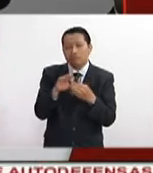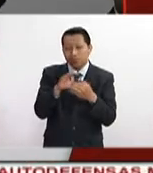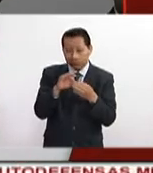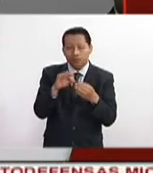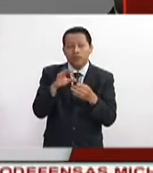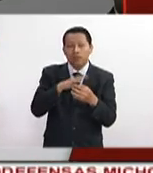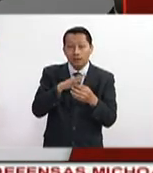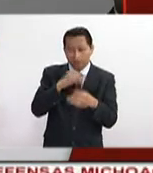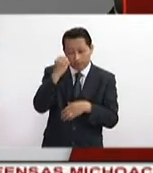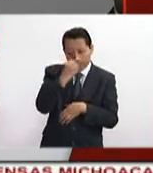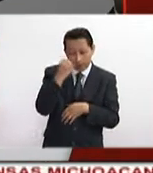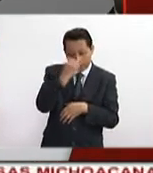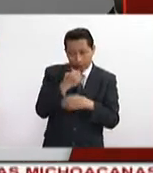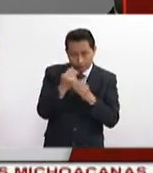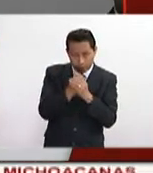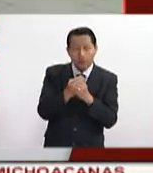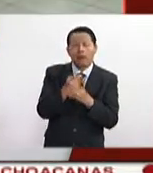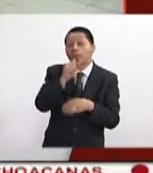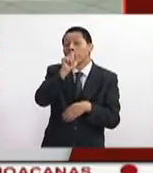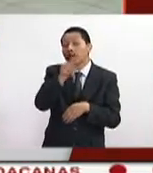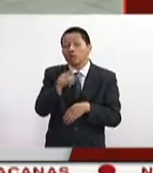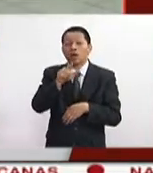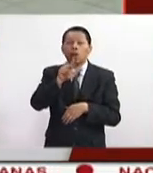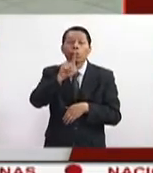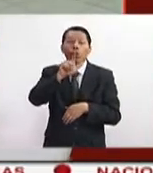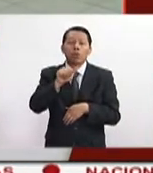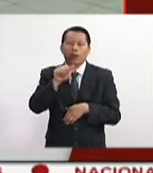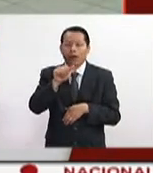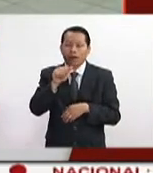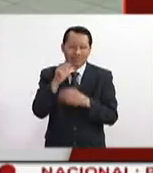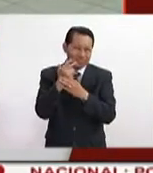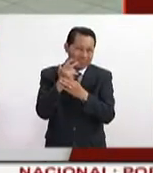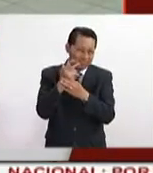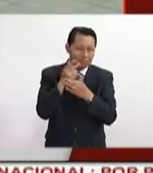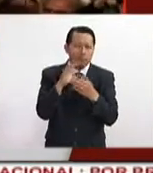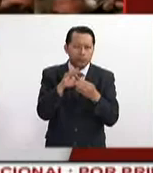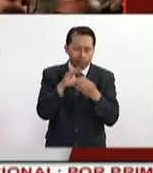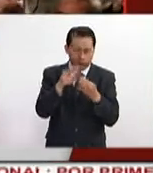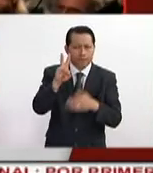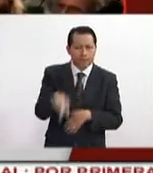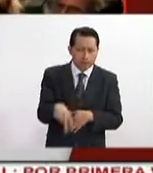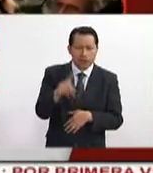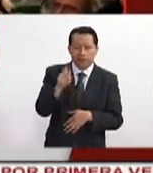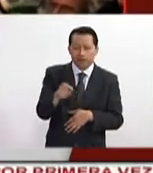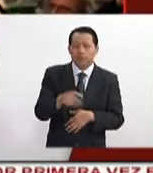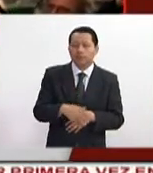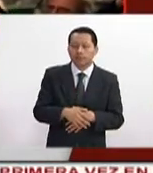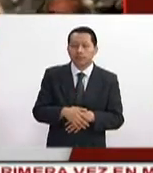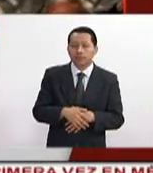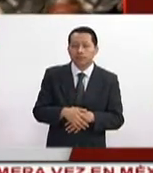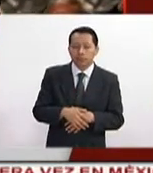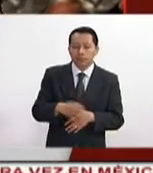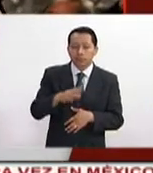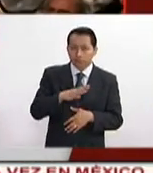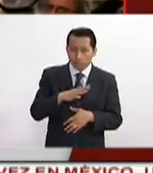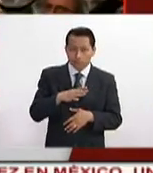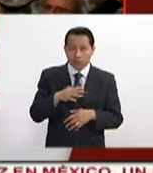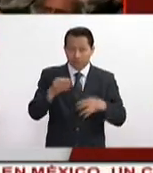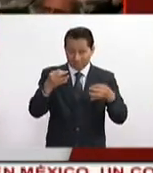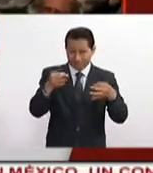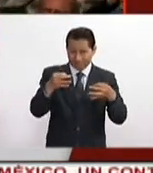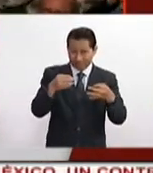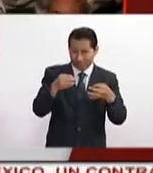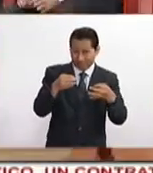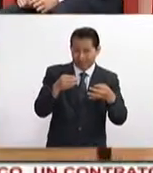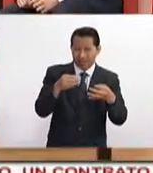que se analice el caso. También Lula mencionaba, y esto es cierto, en las 300 páginas que